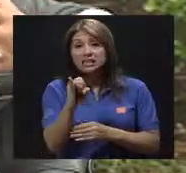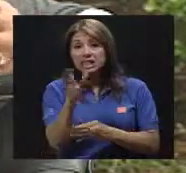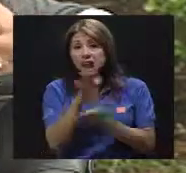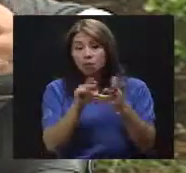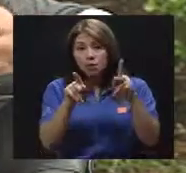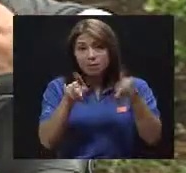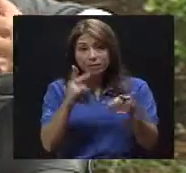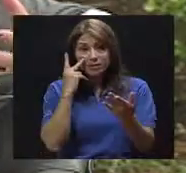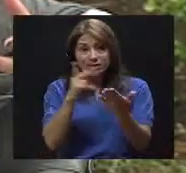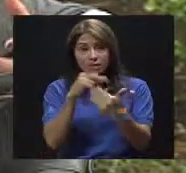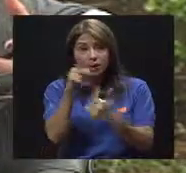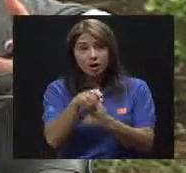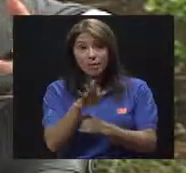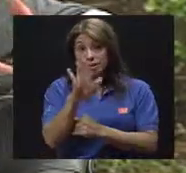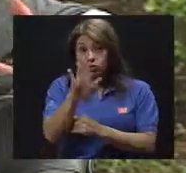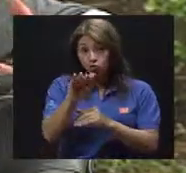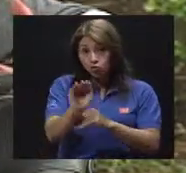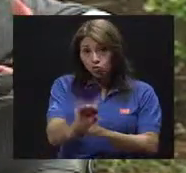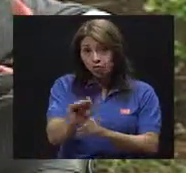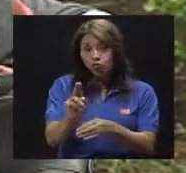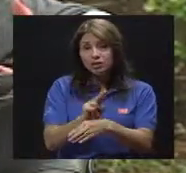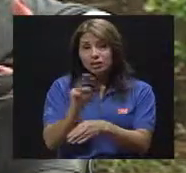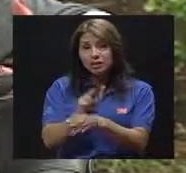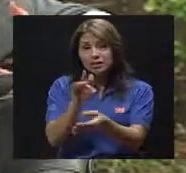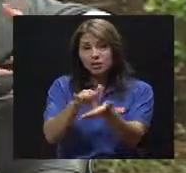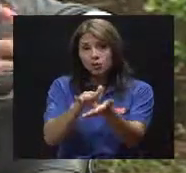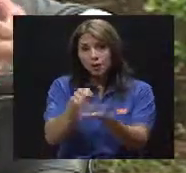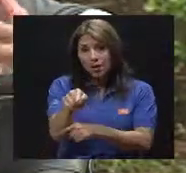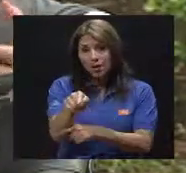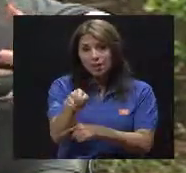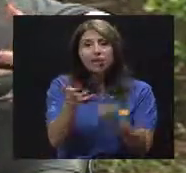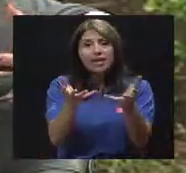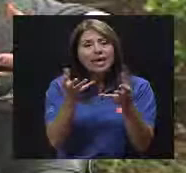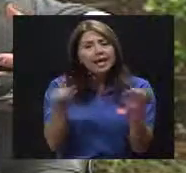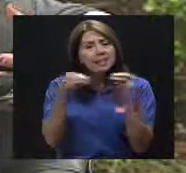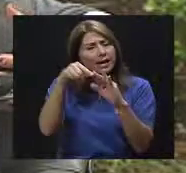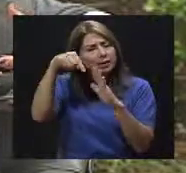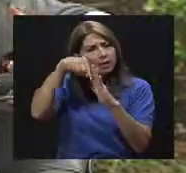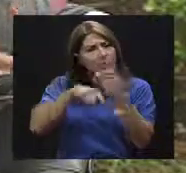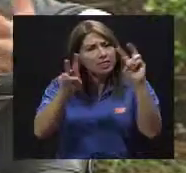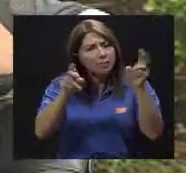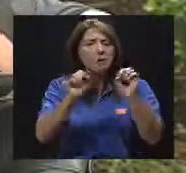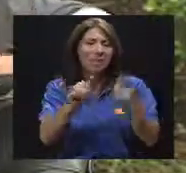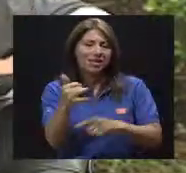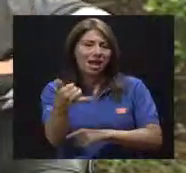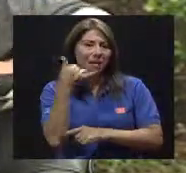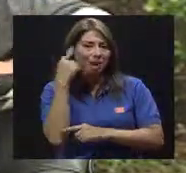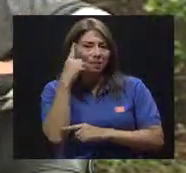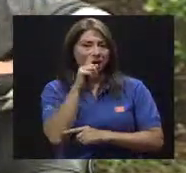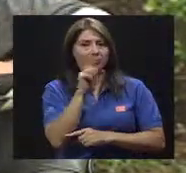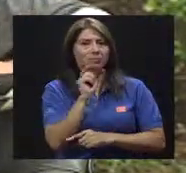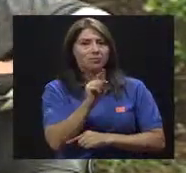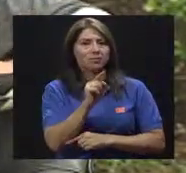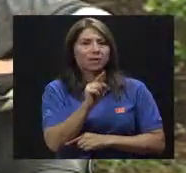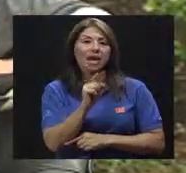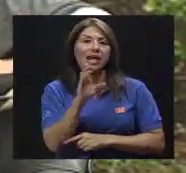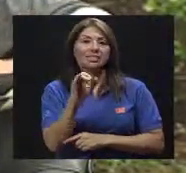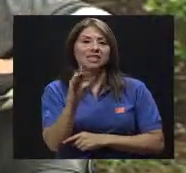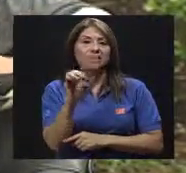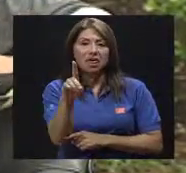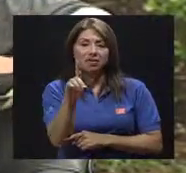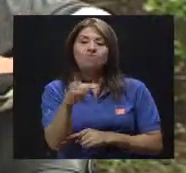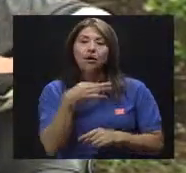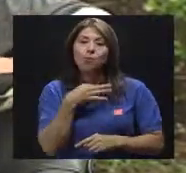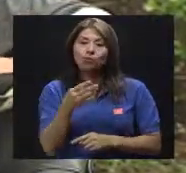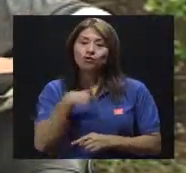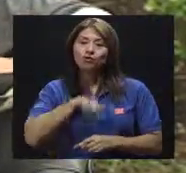los televidentes, su niño está utilizando este tipo de medicamentos y quiere ahondar más en el tema, pues que nos llame y haga las consultas pertinentes al CIMET,